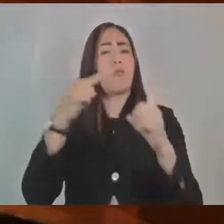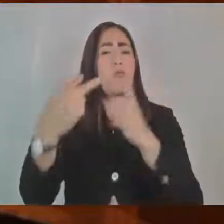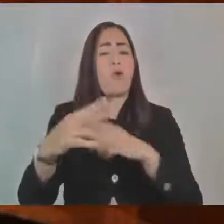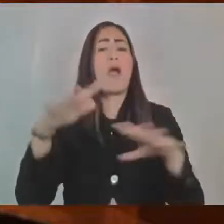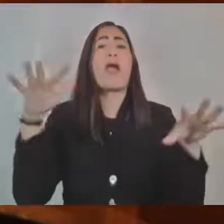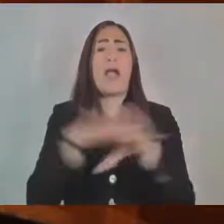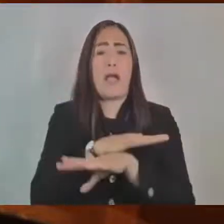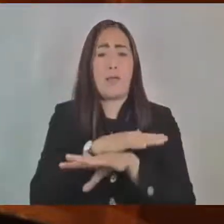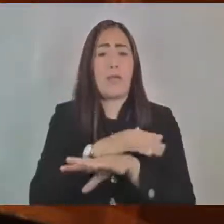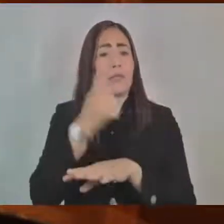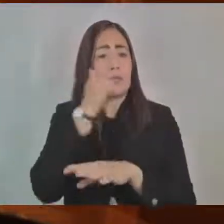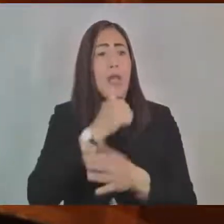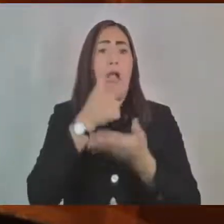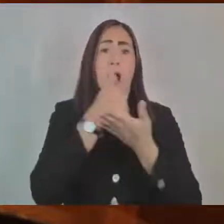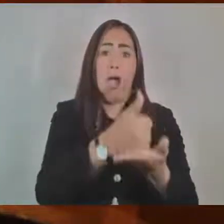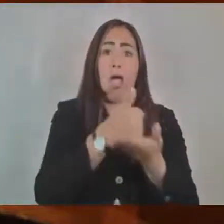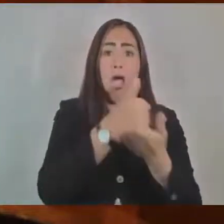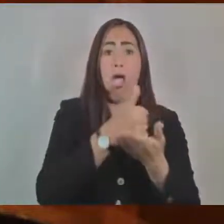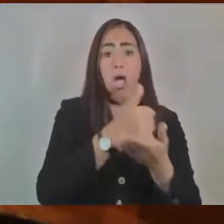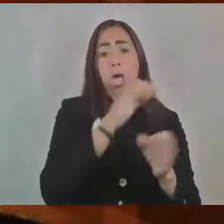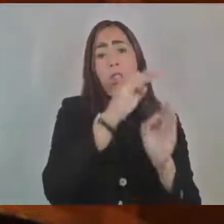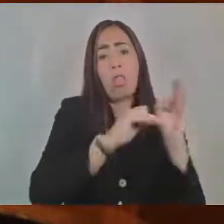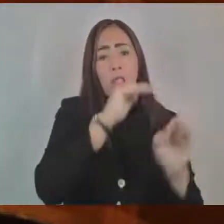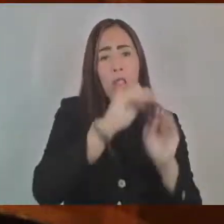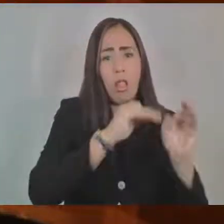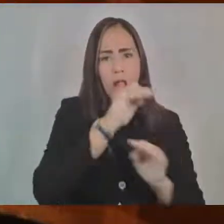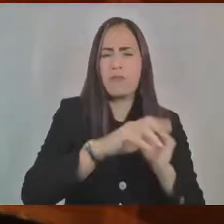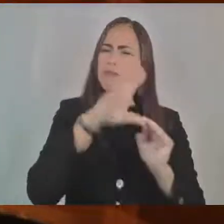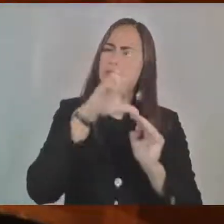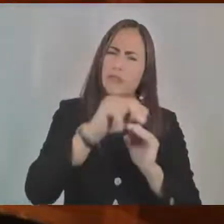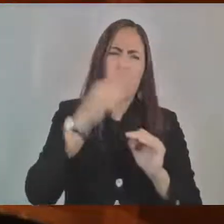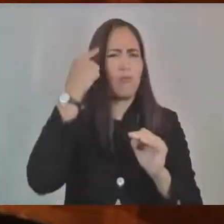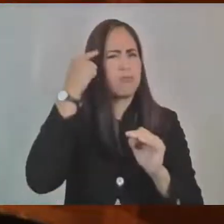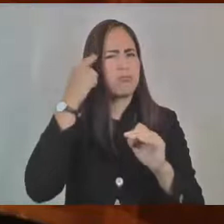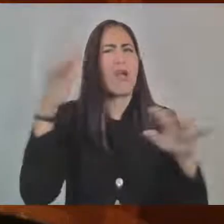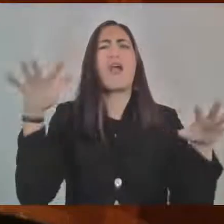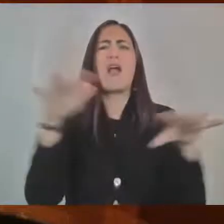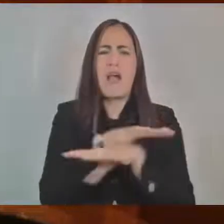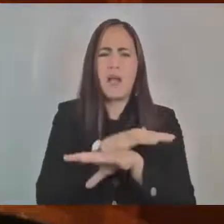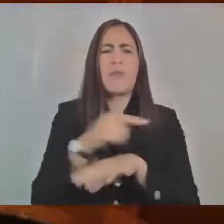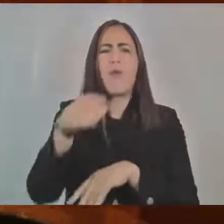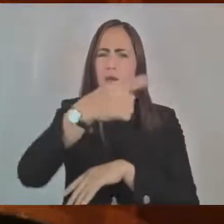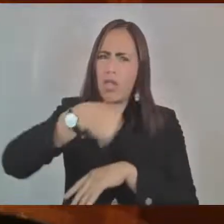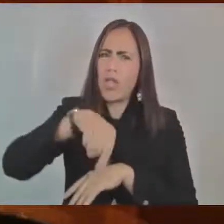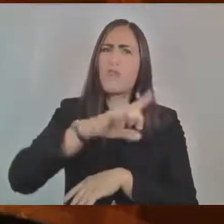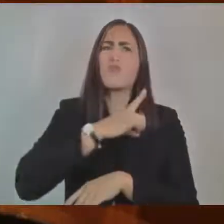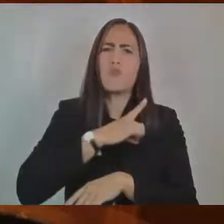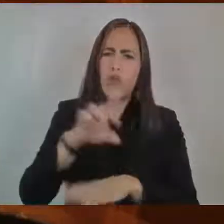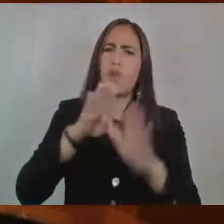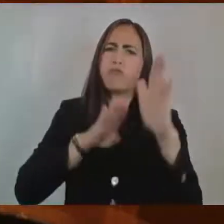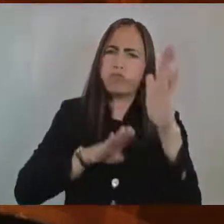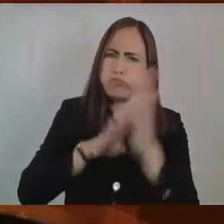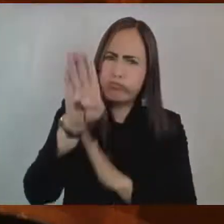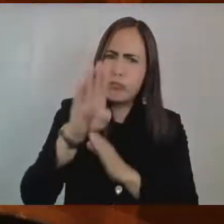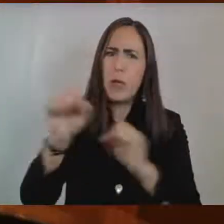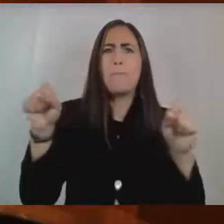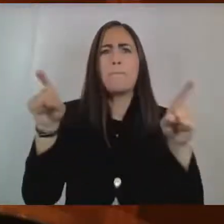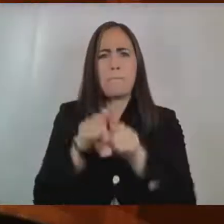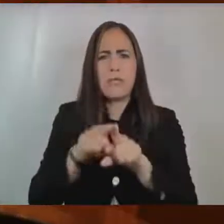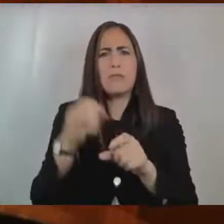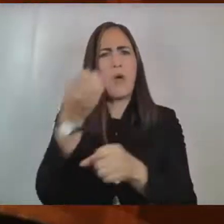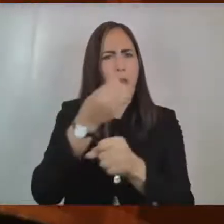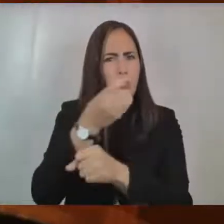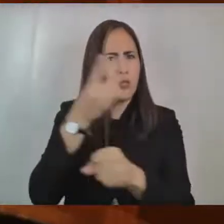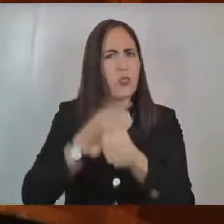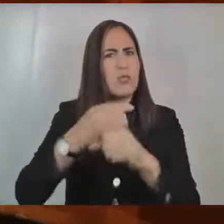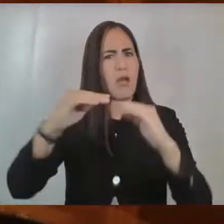trato asistencialista a las personas con discapacidad, permitiendo que puedan desarrollarse en igualdad de condiciones,